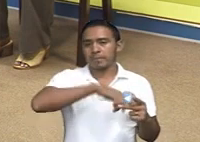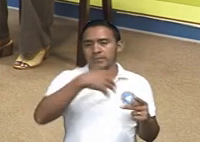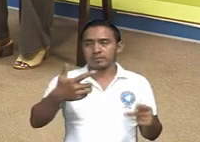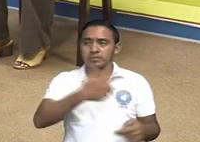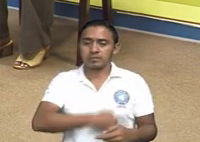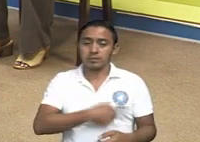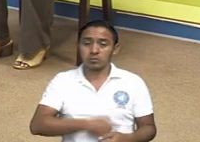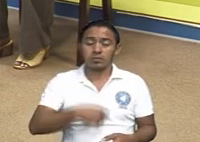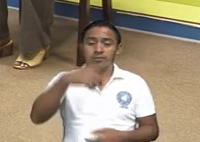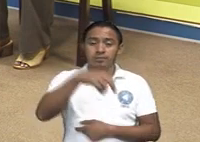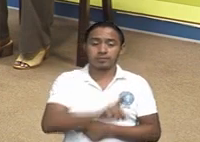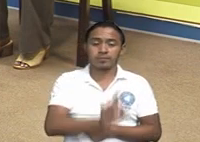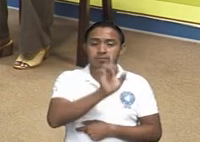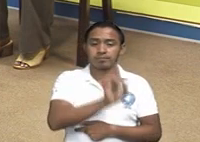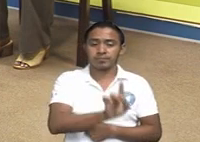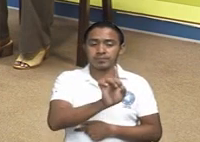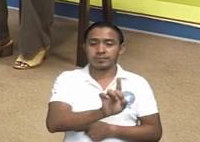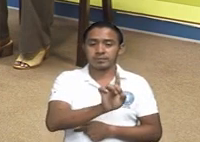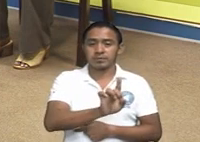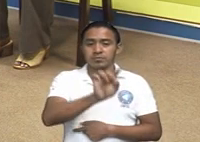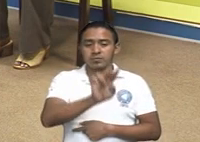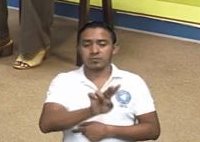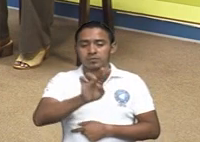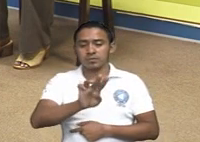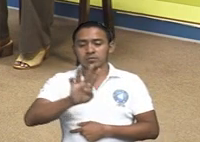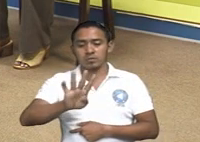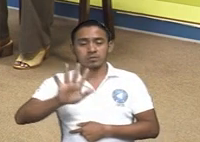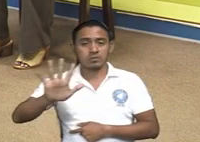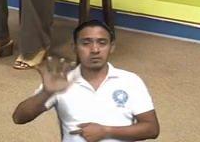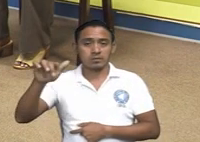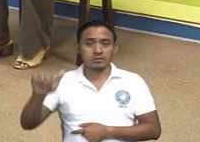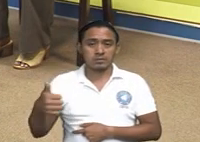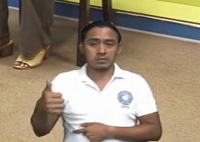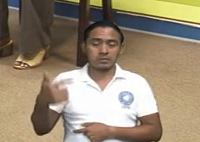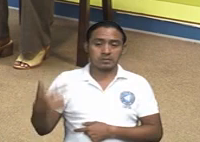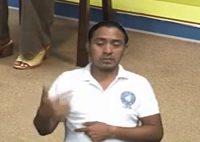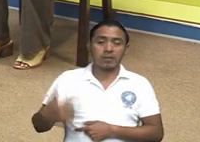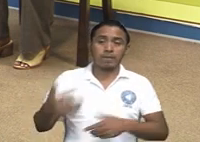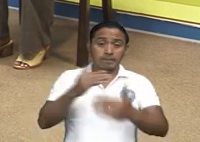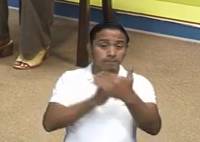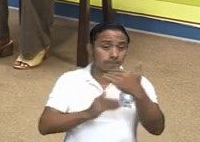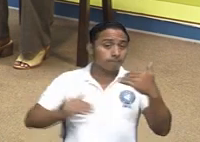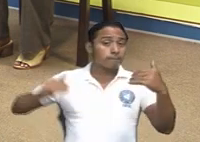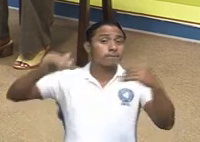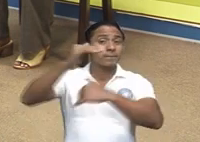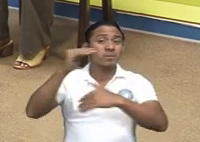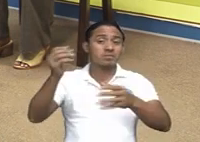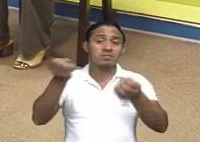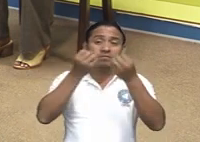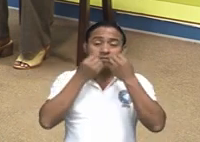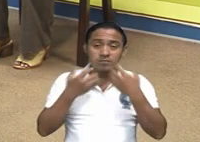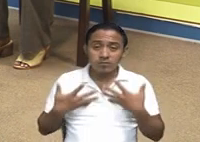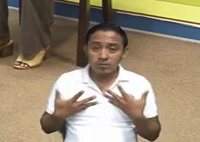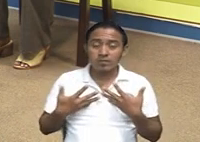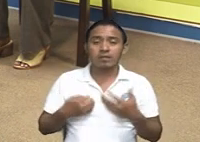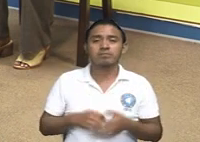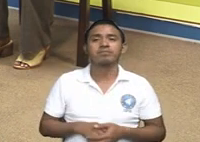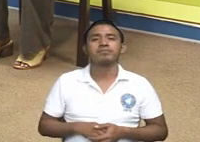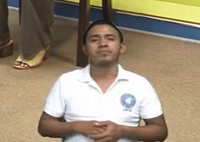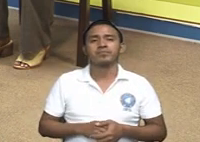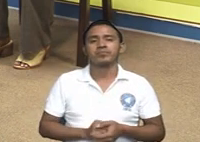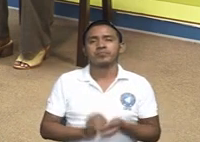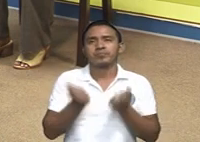a la etapa escolar, que en la etapa escolar ya tenemos más información, ¿verdad? Ya incluso